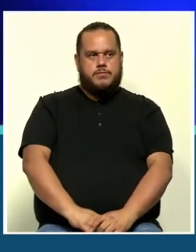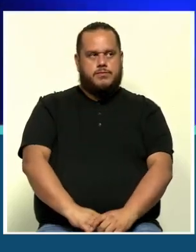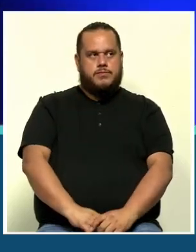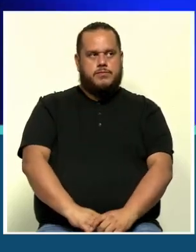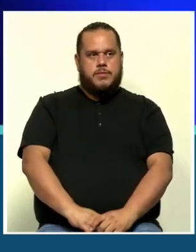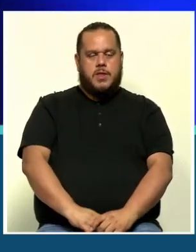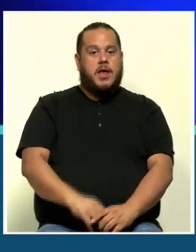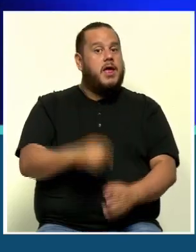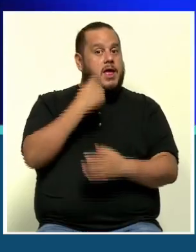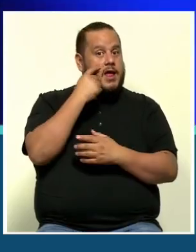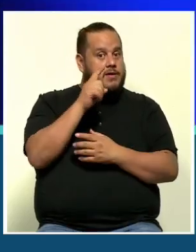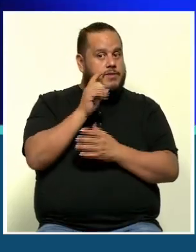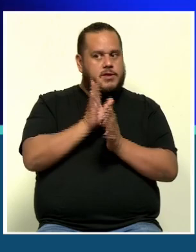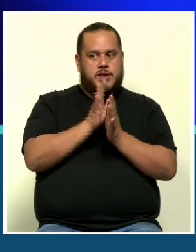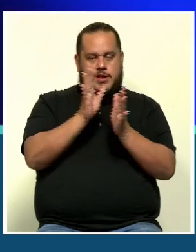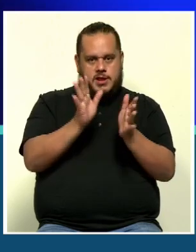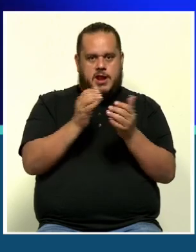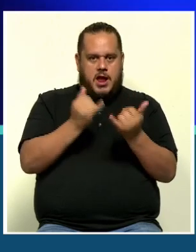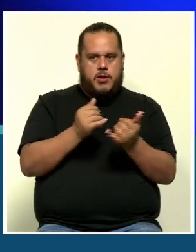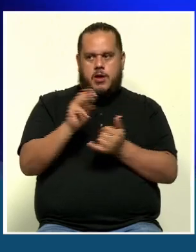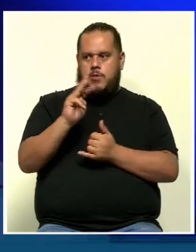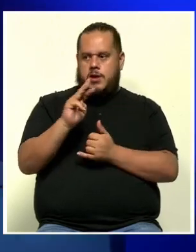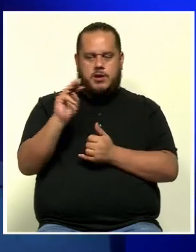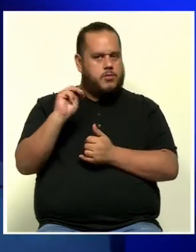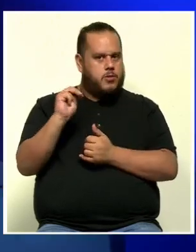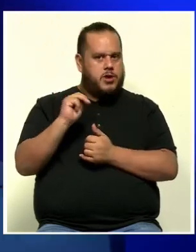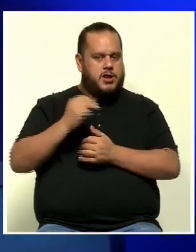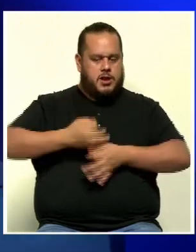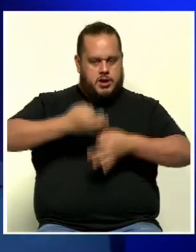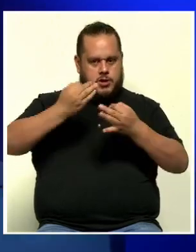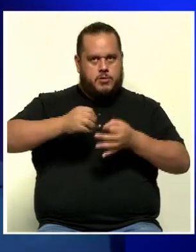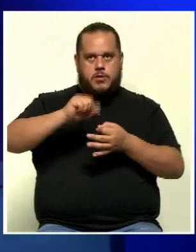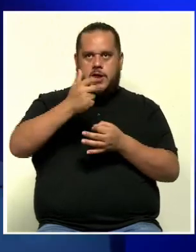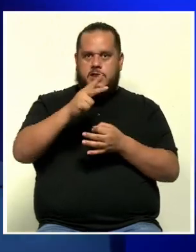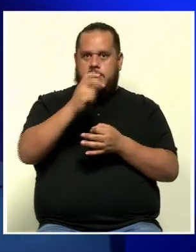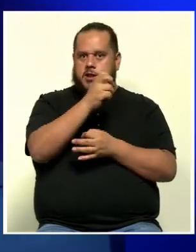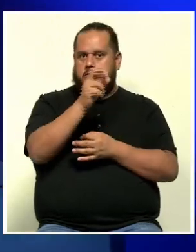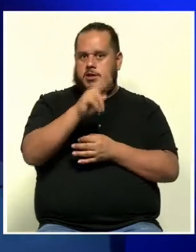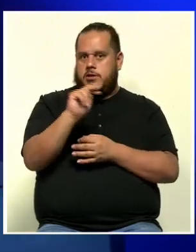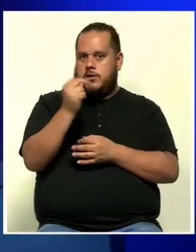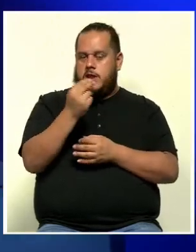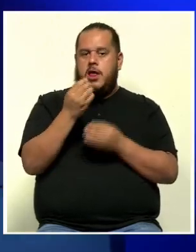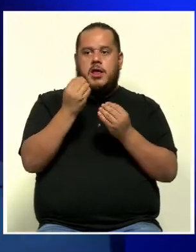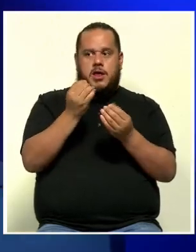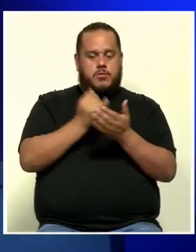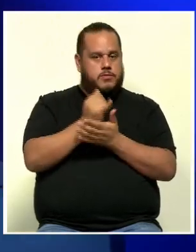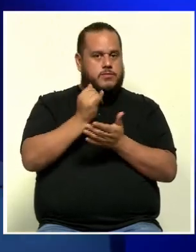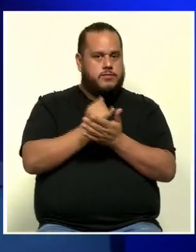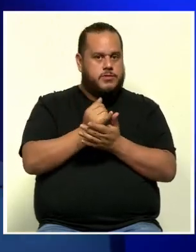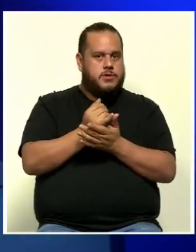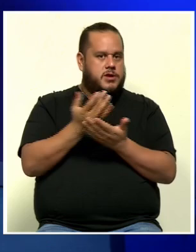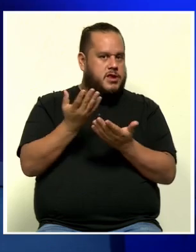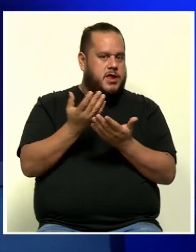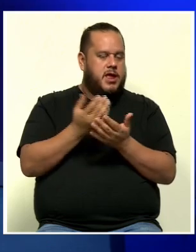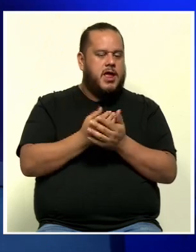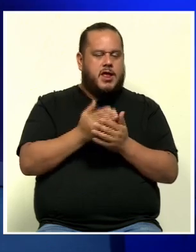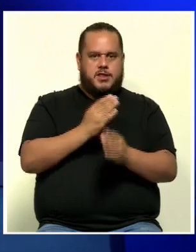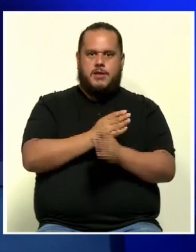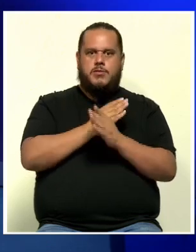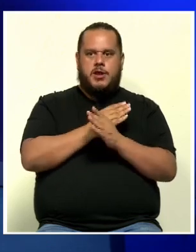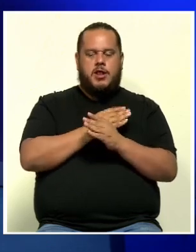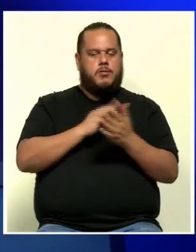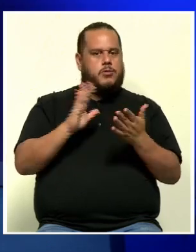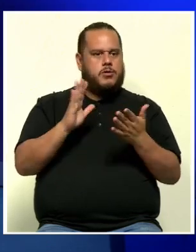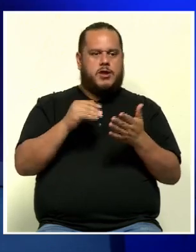El fiscal general en ejercicio, Warner Molina, le confirmó a 13 Costa Rica Noticias que muchas investigaciones están paralizadas por la saturación